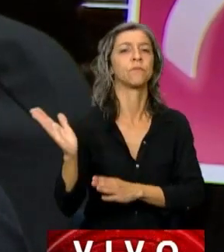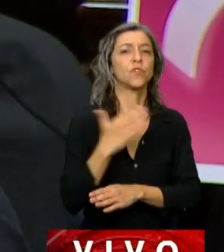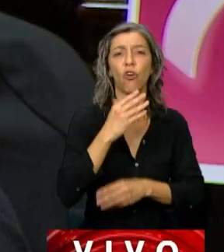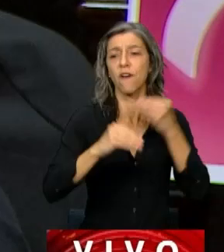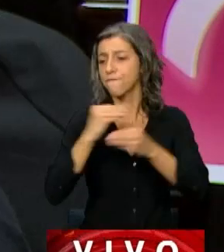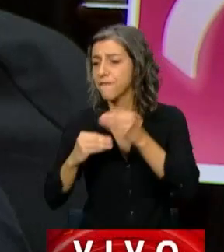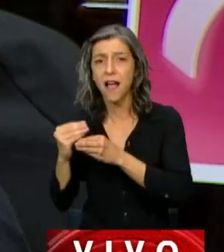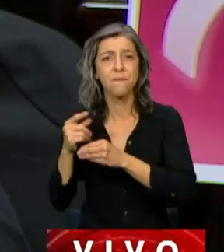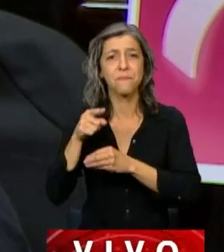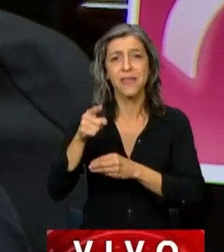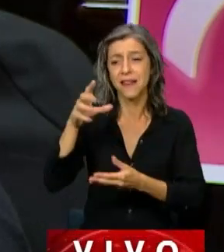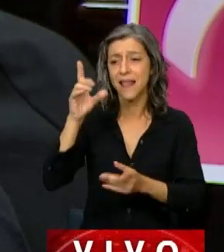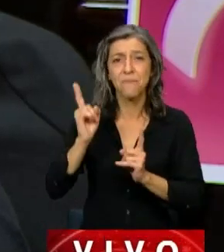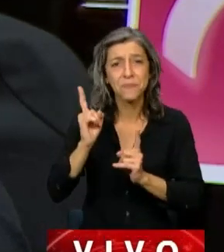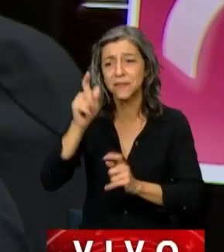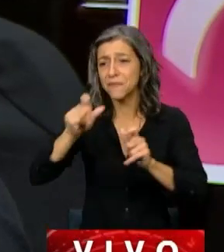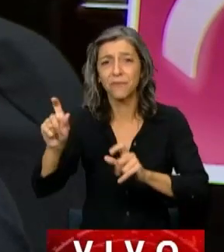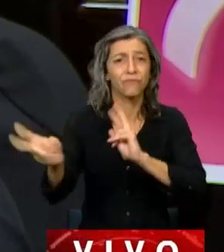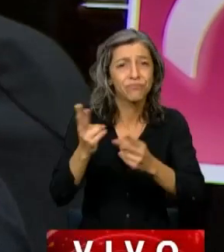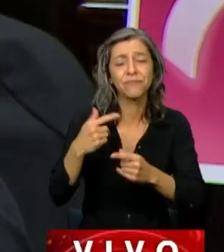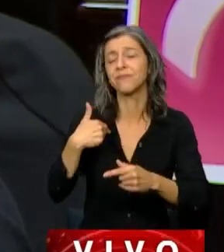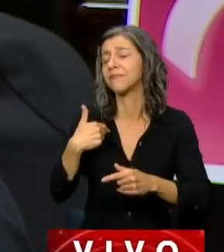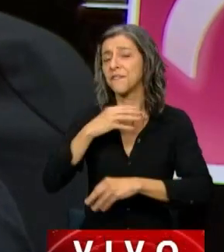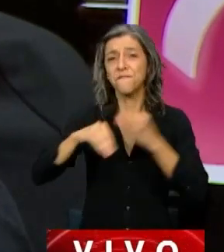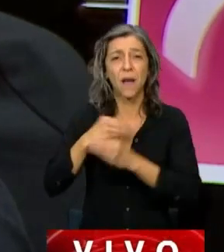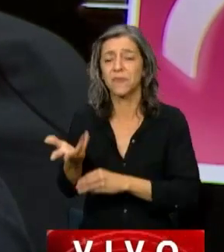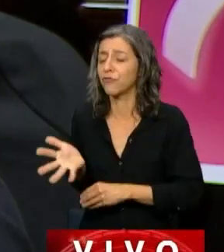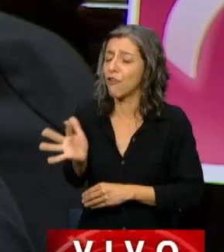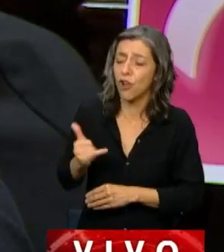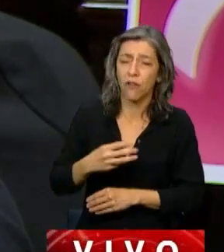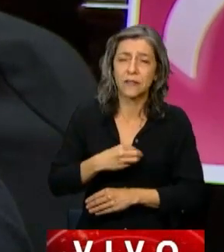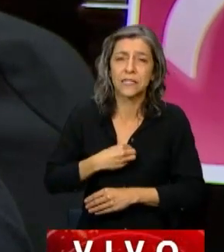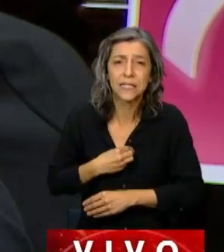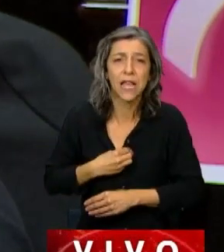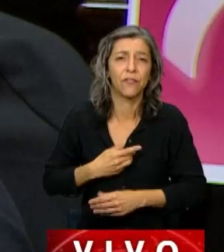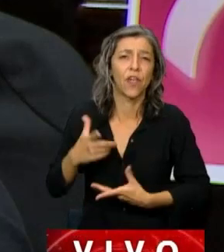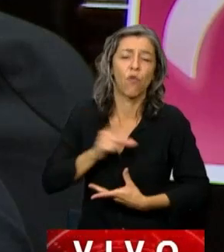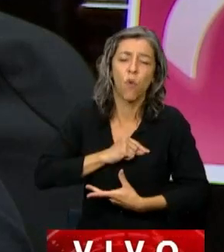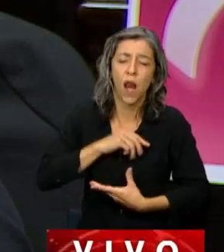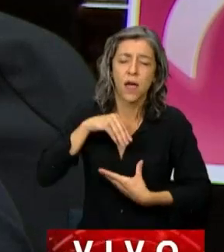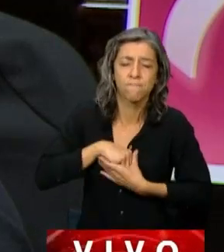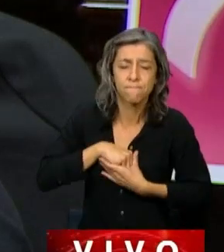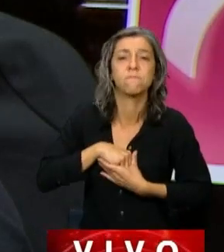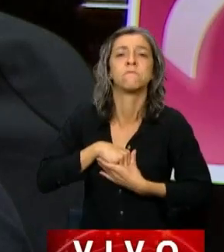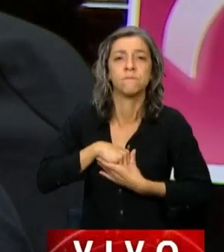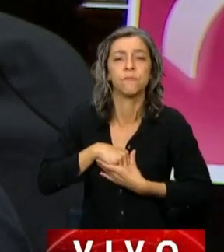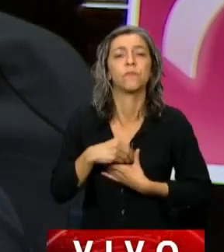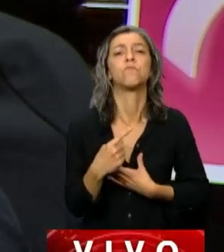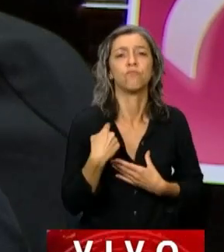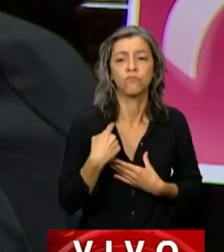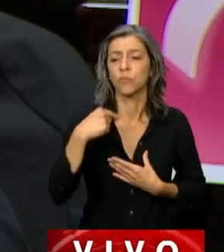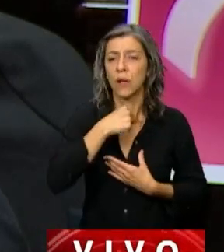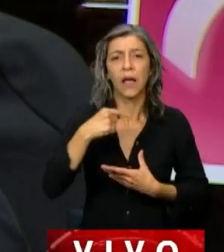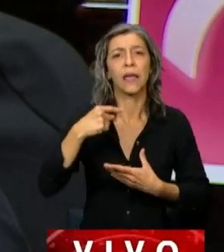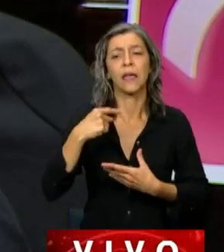nunca dejará de pasar y se vuelve a vivir cada día en el cuerpo y en el alma. Por eso, espero que